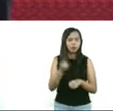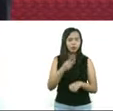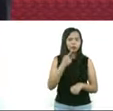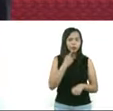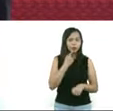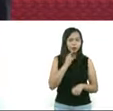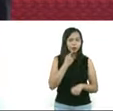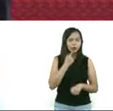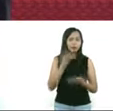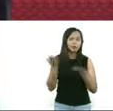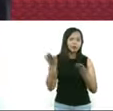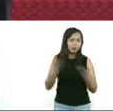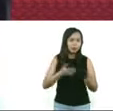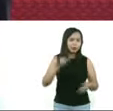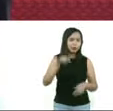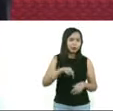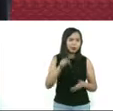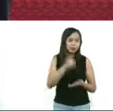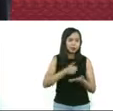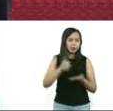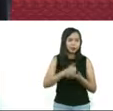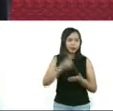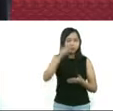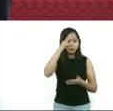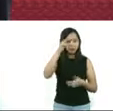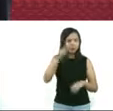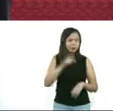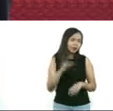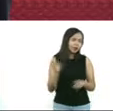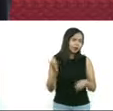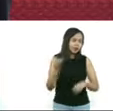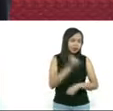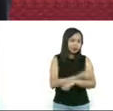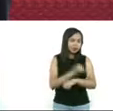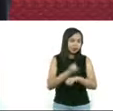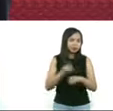aquí en la ciudad, fue el día que estuvo en Iztapalapa.